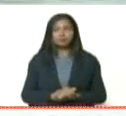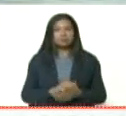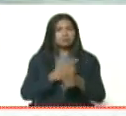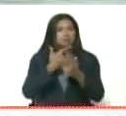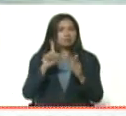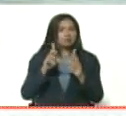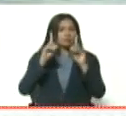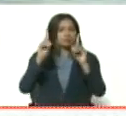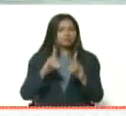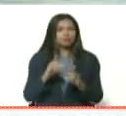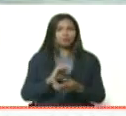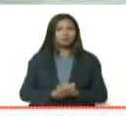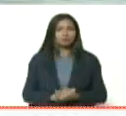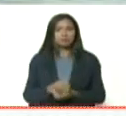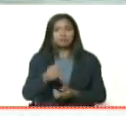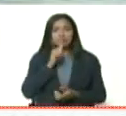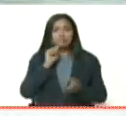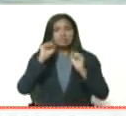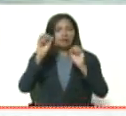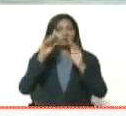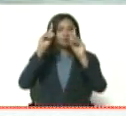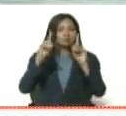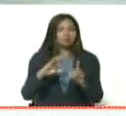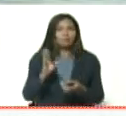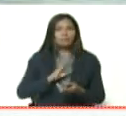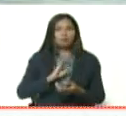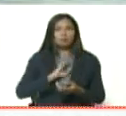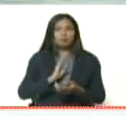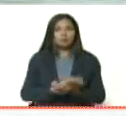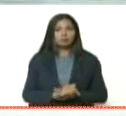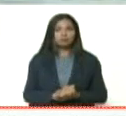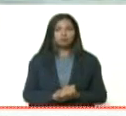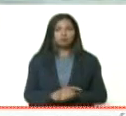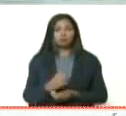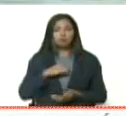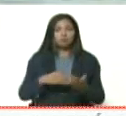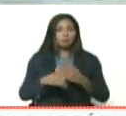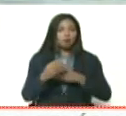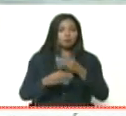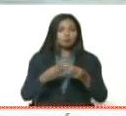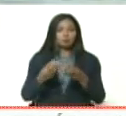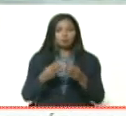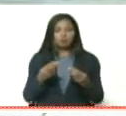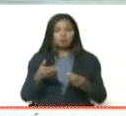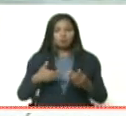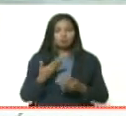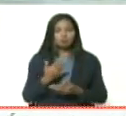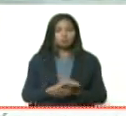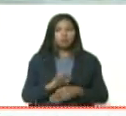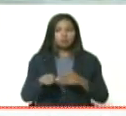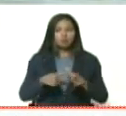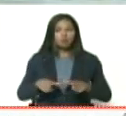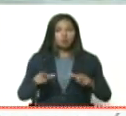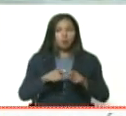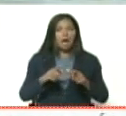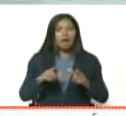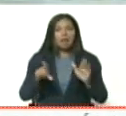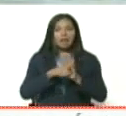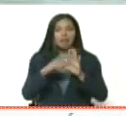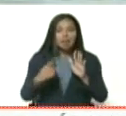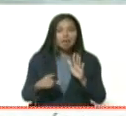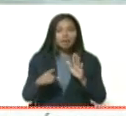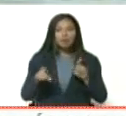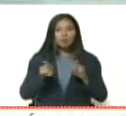Libremente. Y que gane quien gane. Nosotros vamos a hacer todo lo posible en el marco de la ley, la